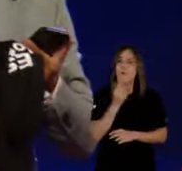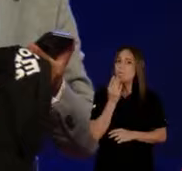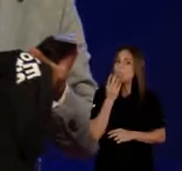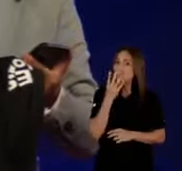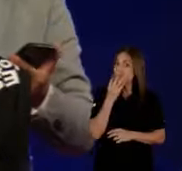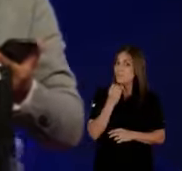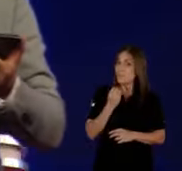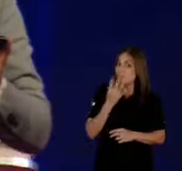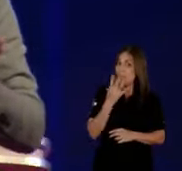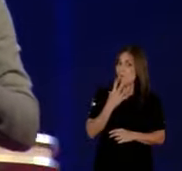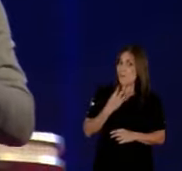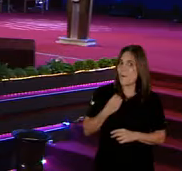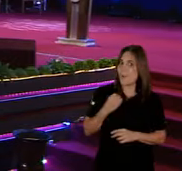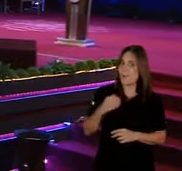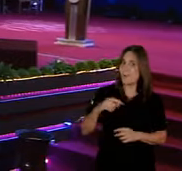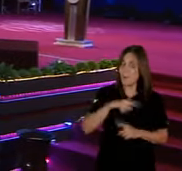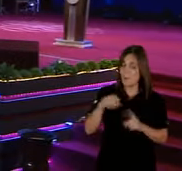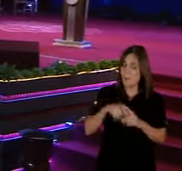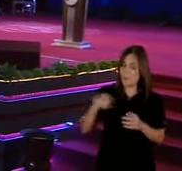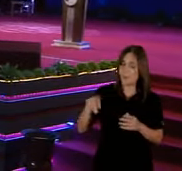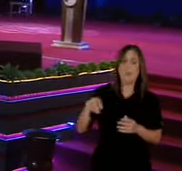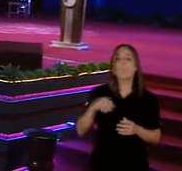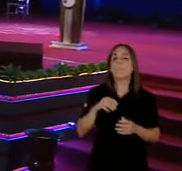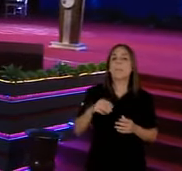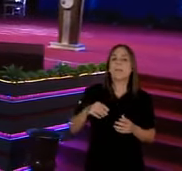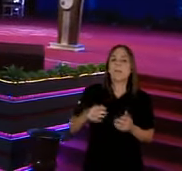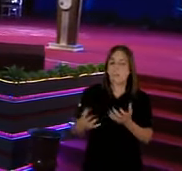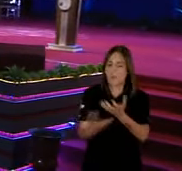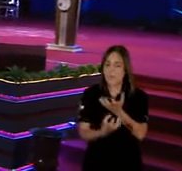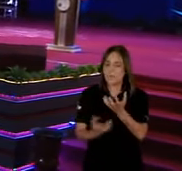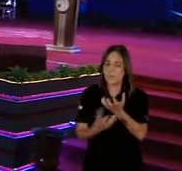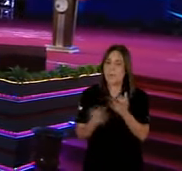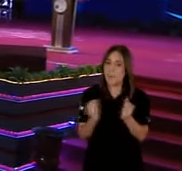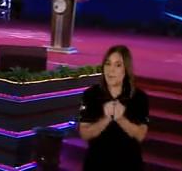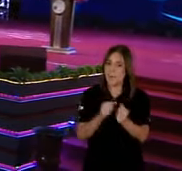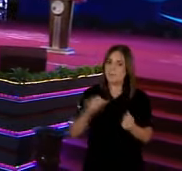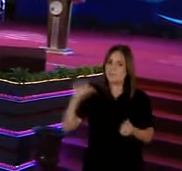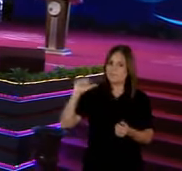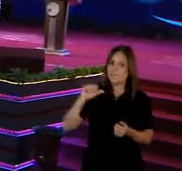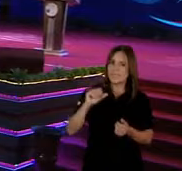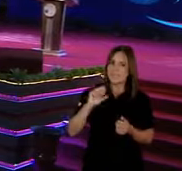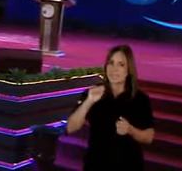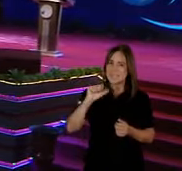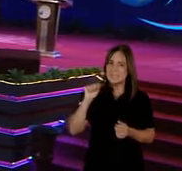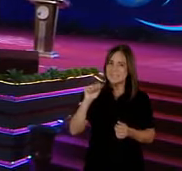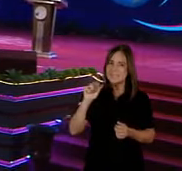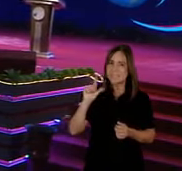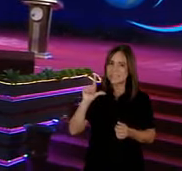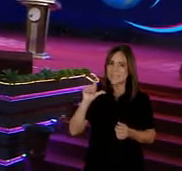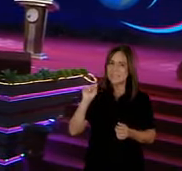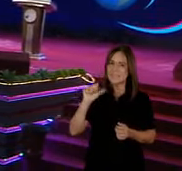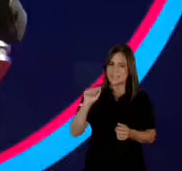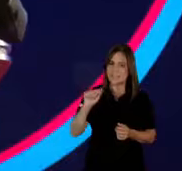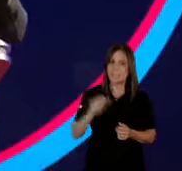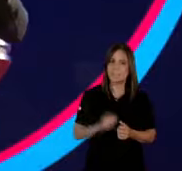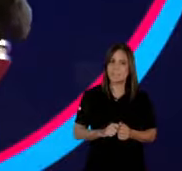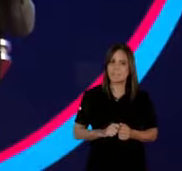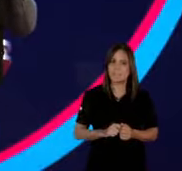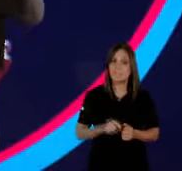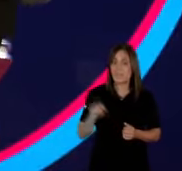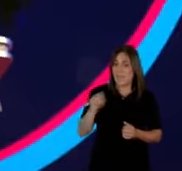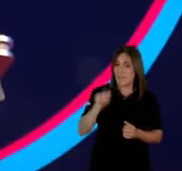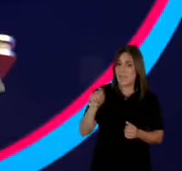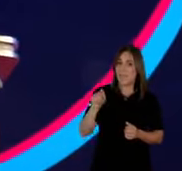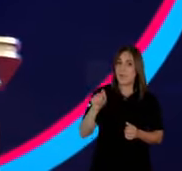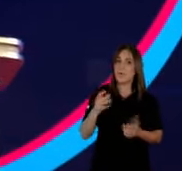una producción de nuestro pastor Luis Avilés desde, oiga, New York, ha querido que esta casa, la senda antigua,